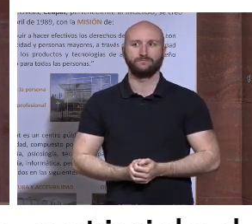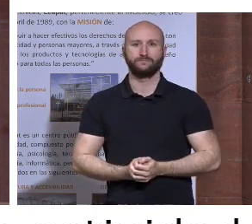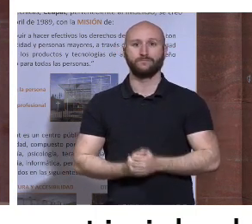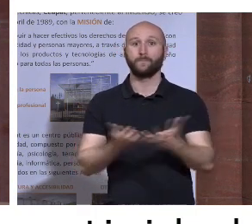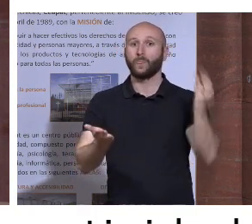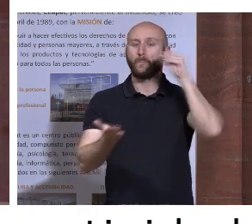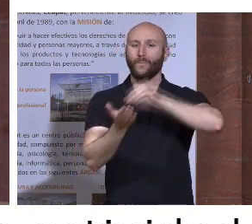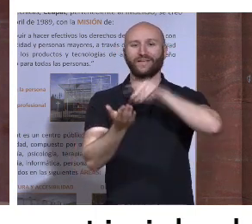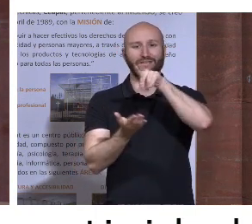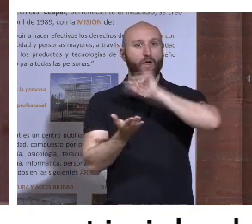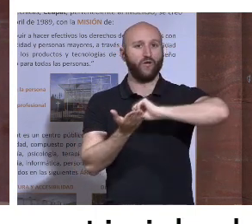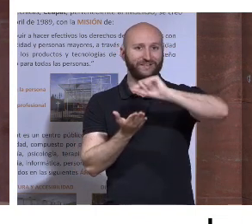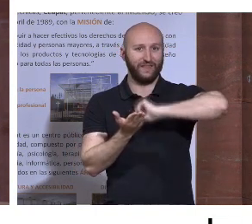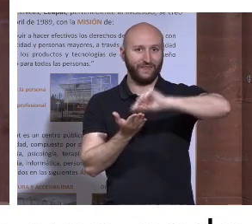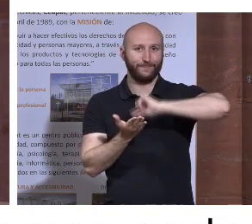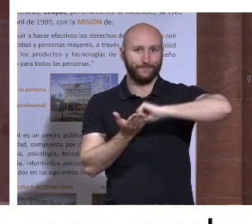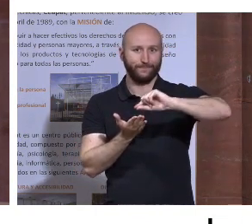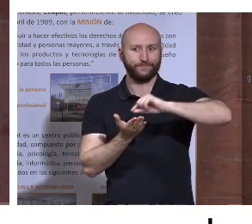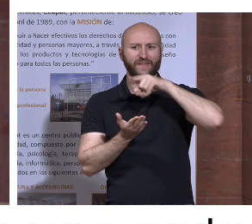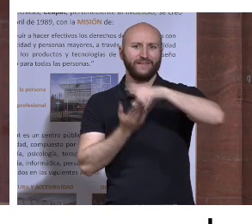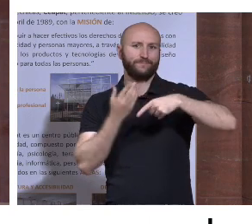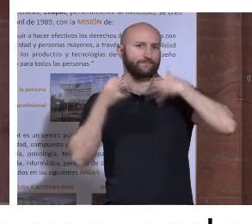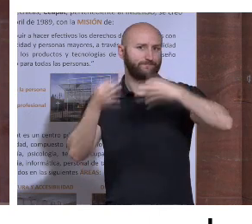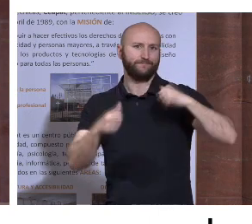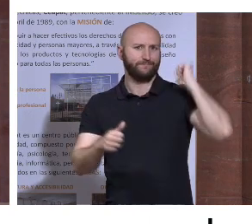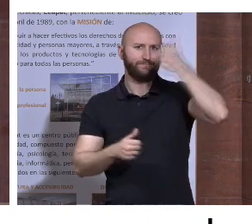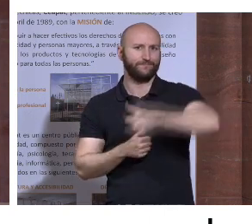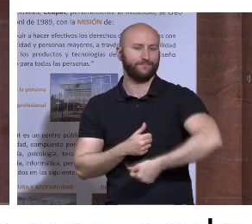en una sede donde tradicionalmente